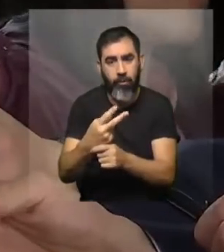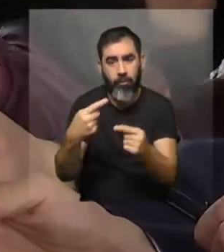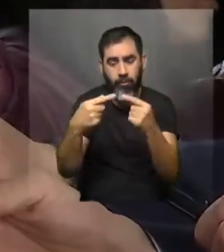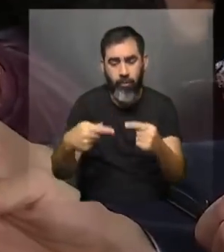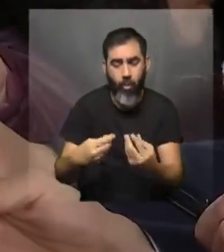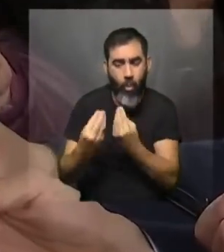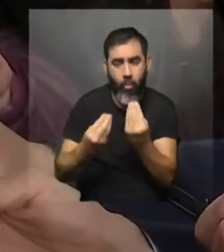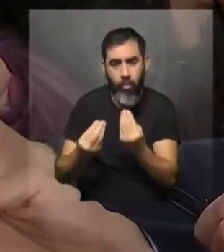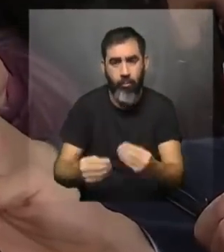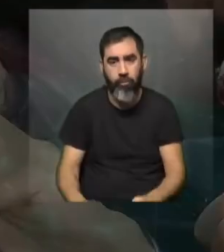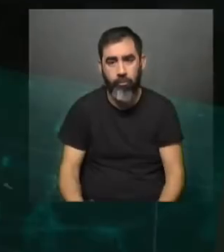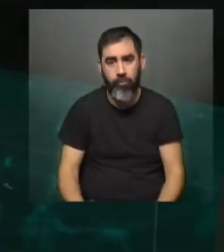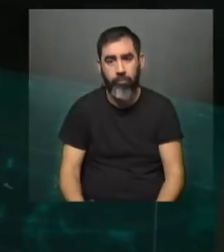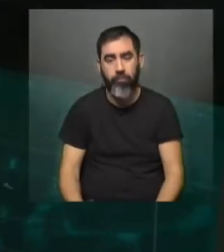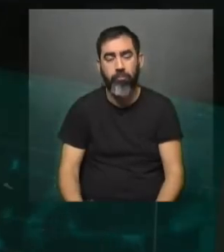posibles